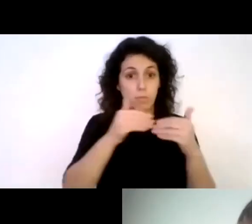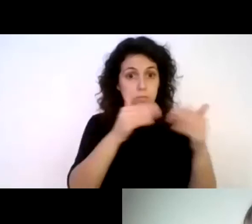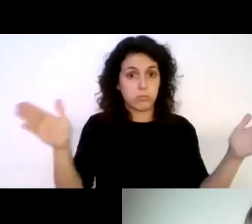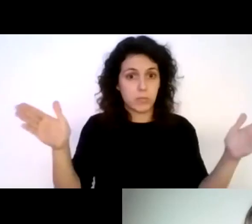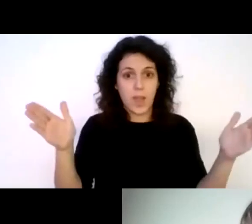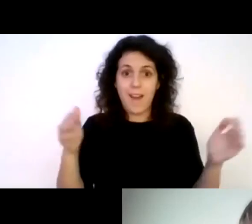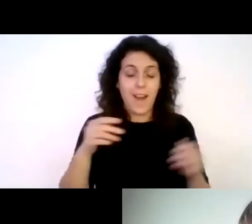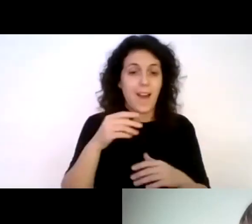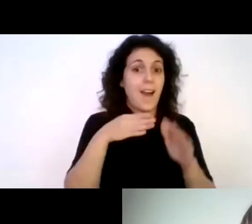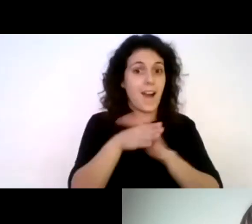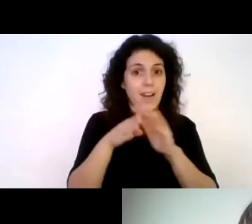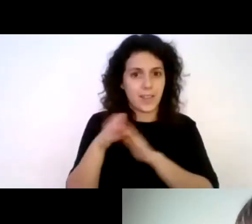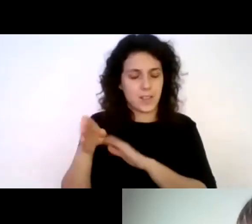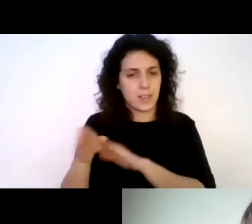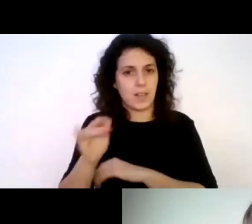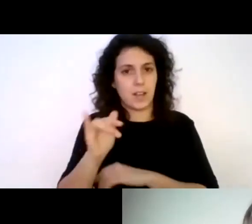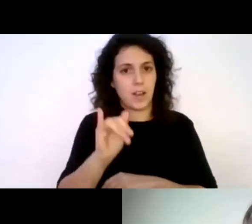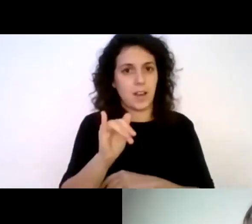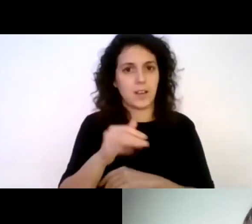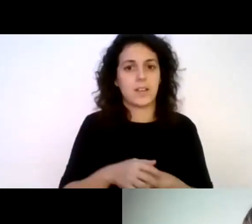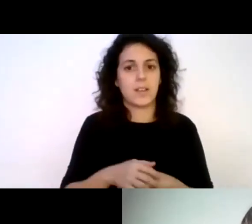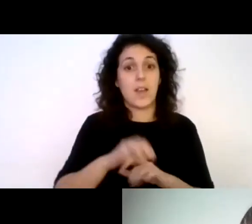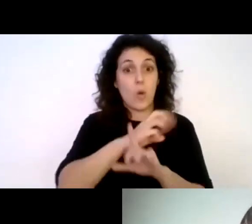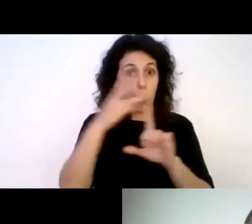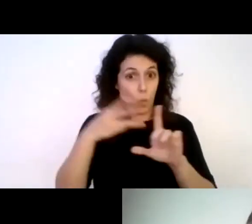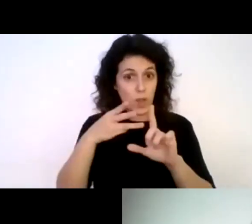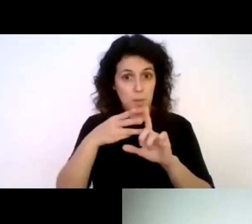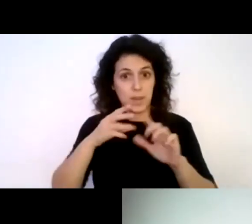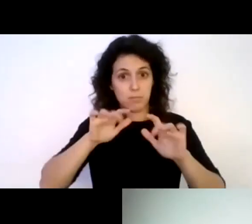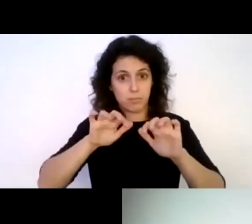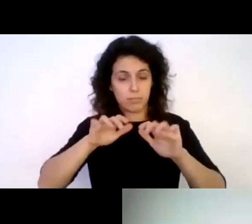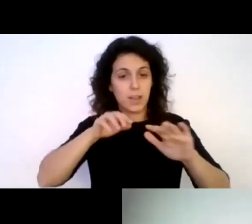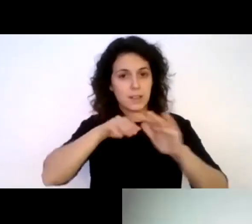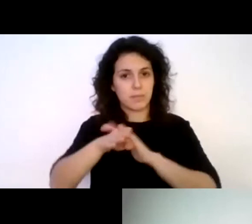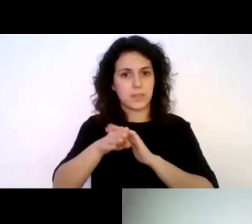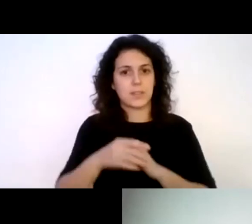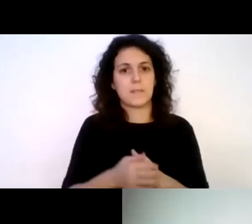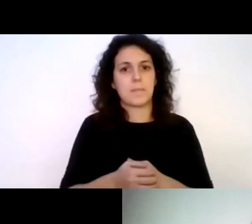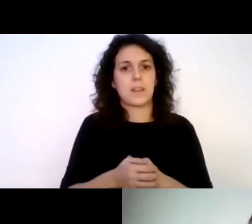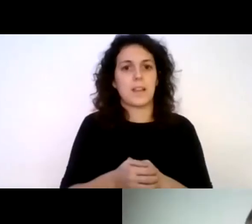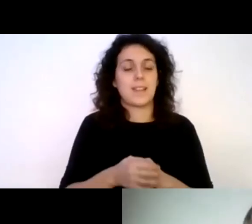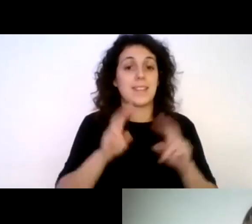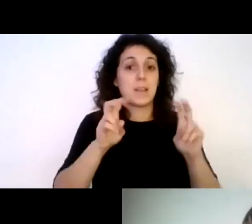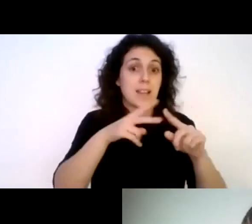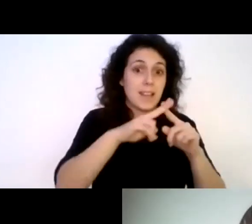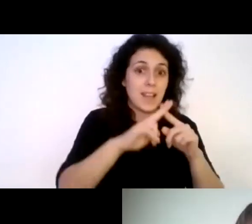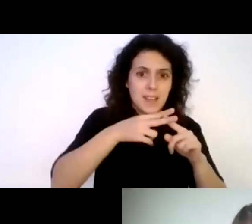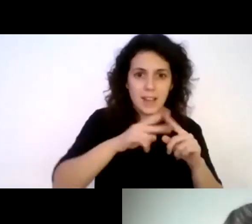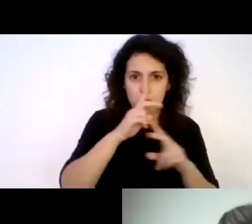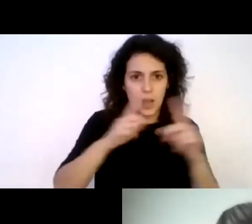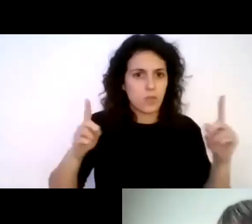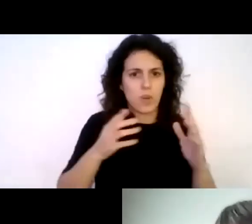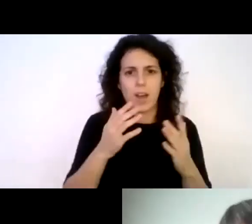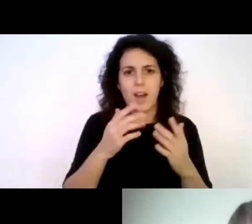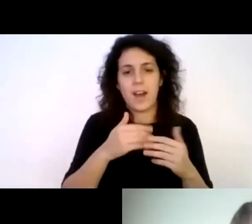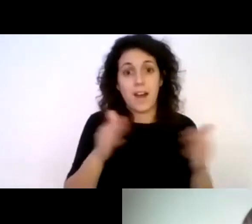ver en la publicación que hemos pasado el enlace en el chat. Pues hacen talleres, tienen abierto todo el año, las playas sí